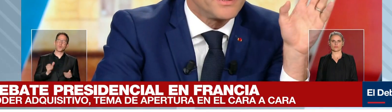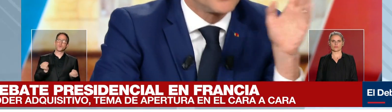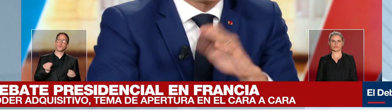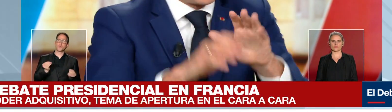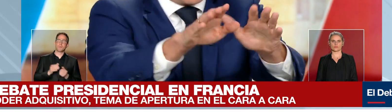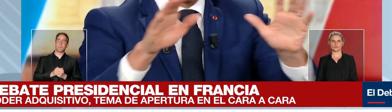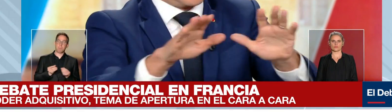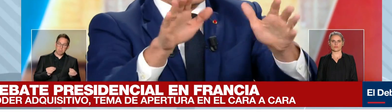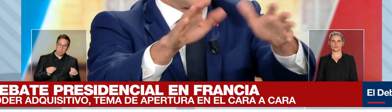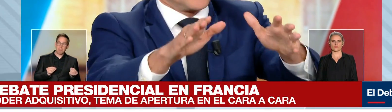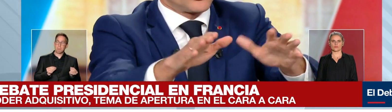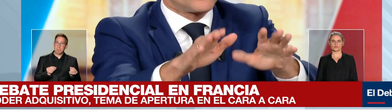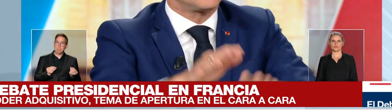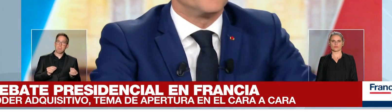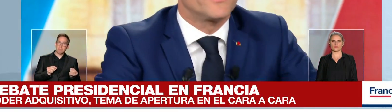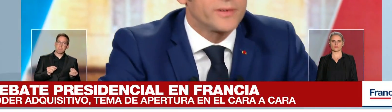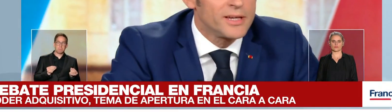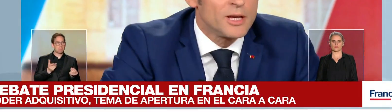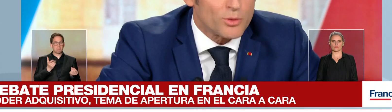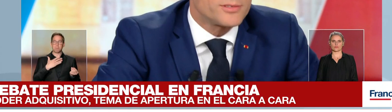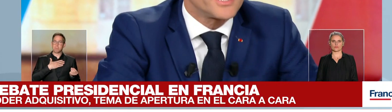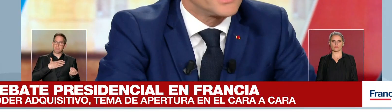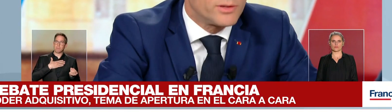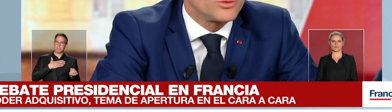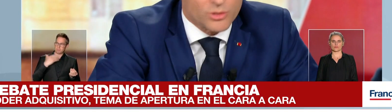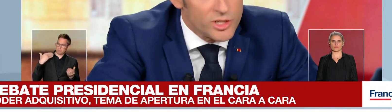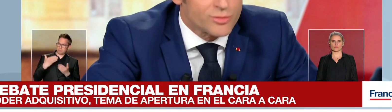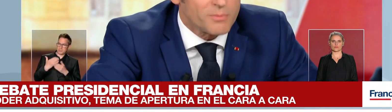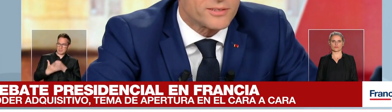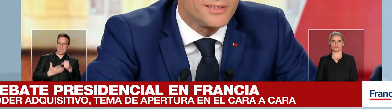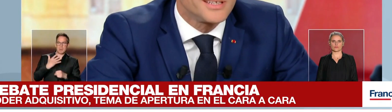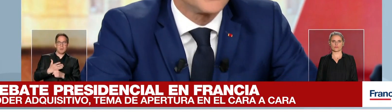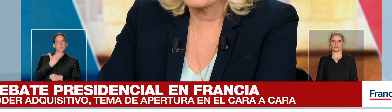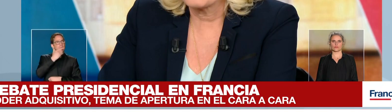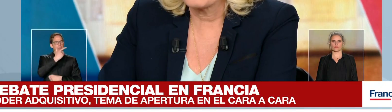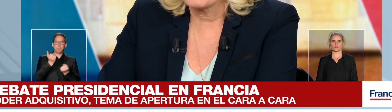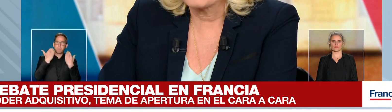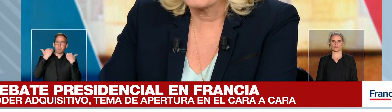palabra desempleo ahí. Es un reconocimiento del trabajo bien hecho para los próximos